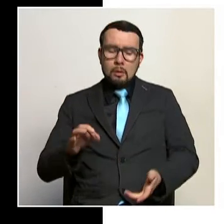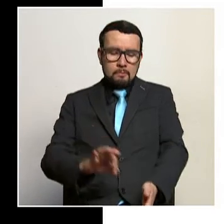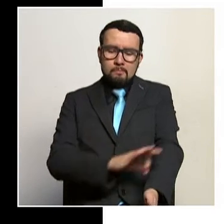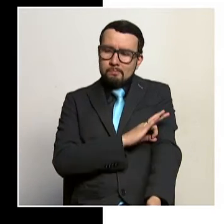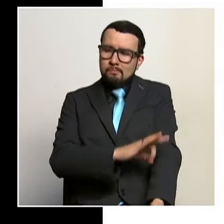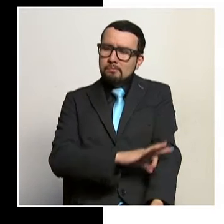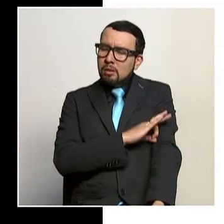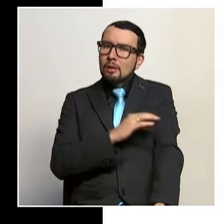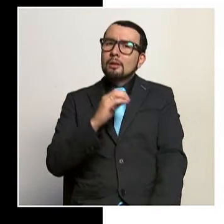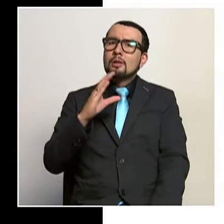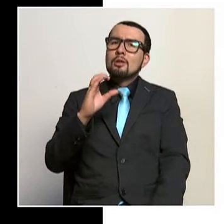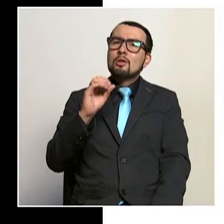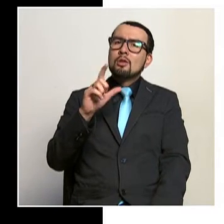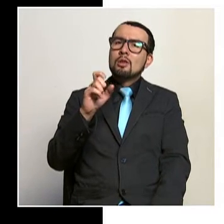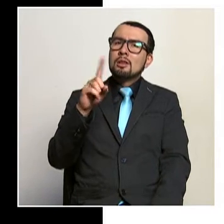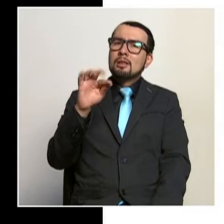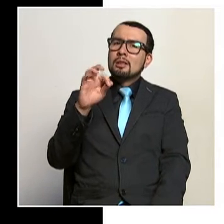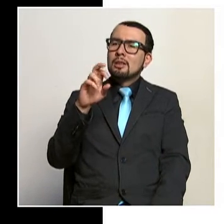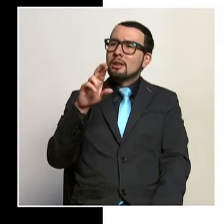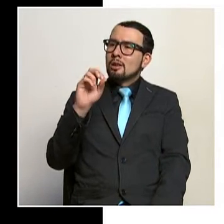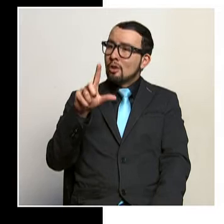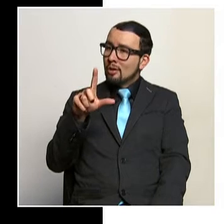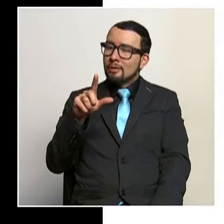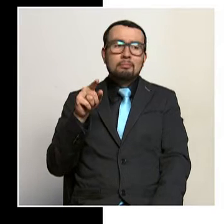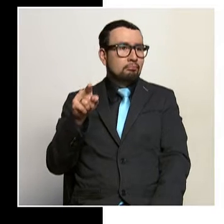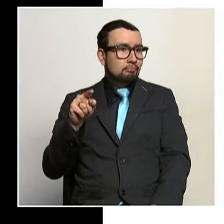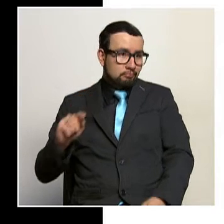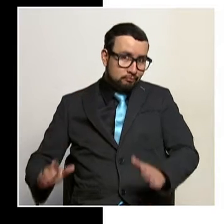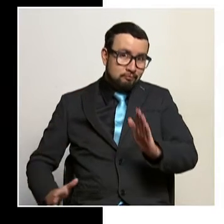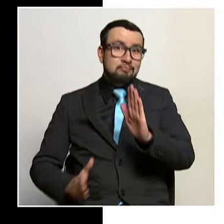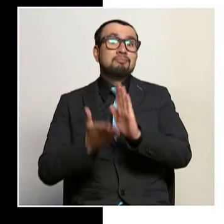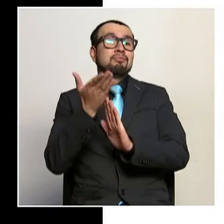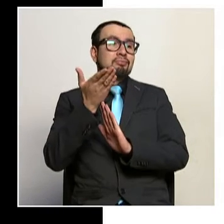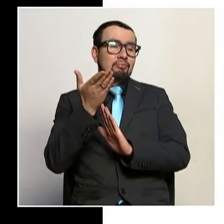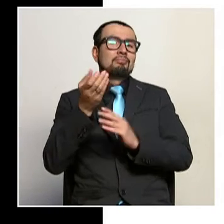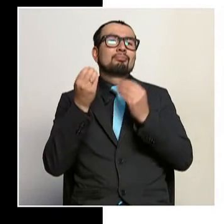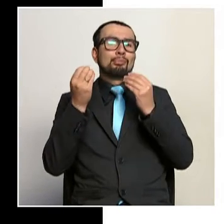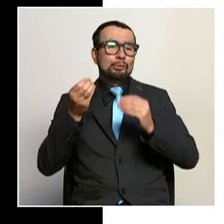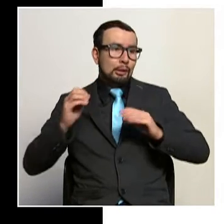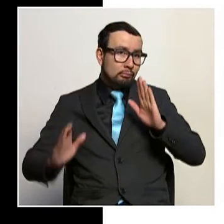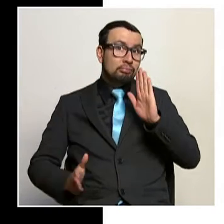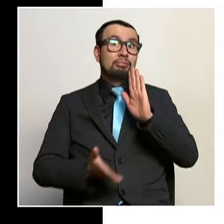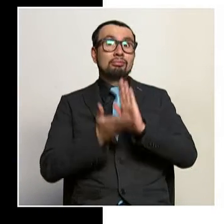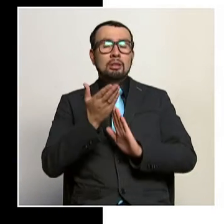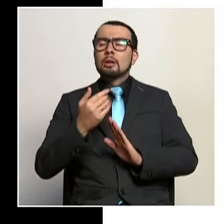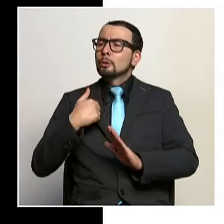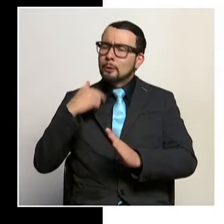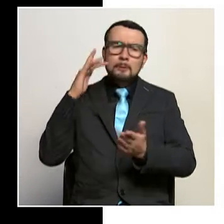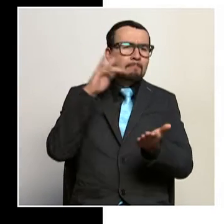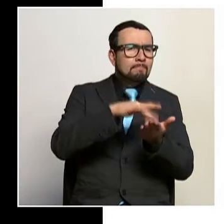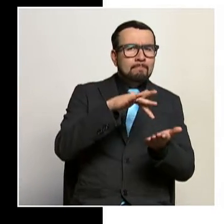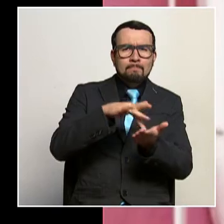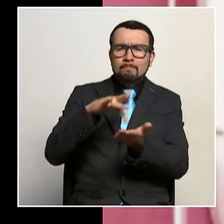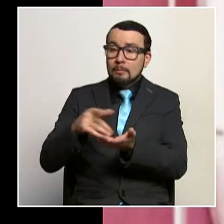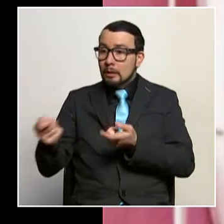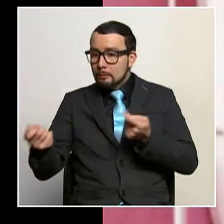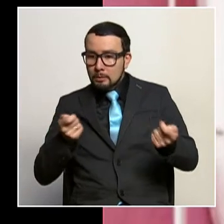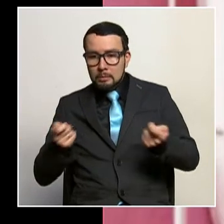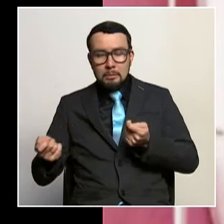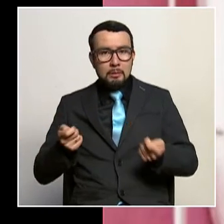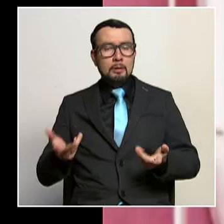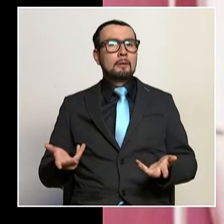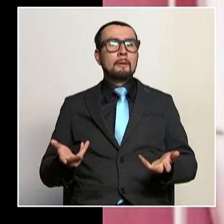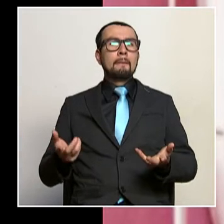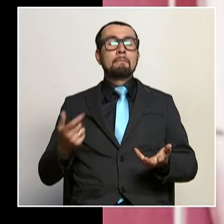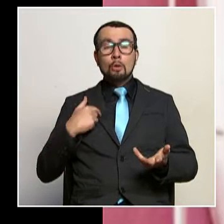triglicéridos. ¿Sí? Disparados, elevados. Y he estado en tratamiento para eso y vuelvo a